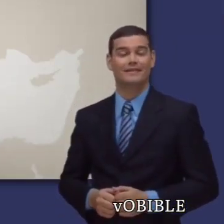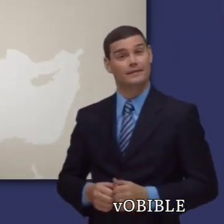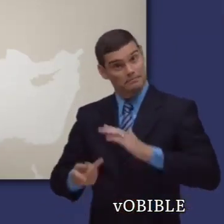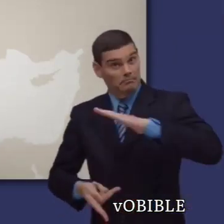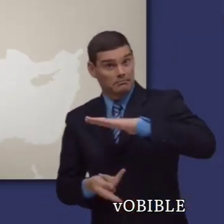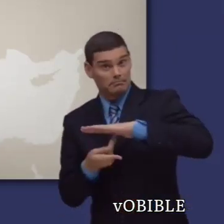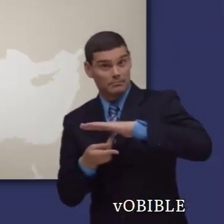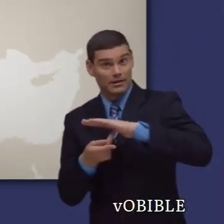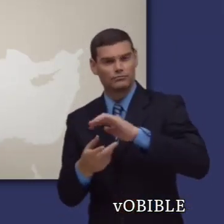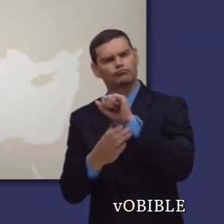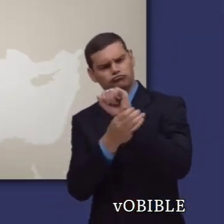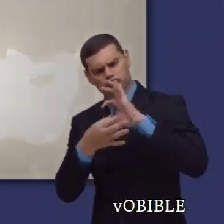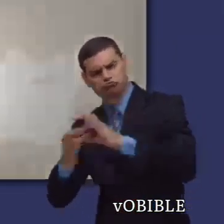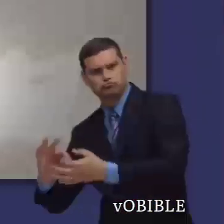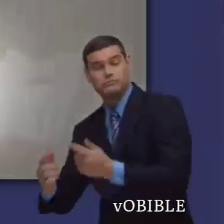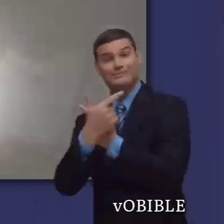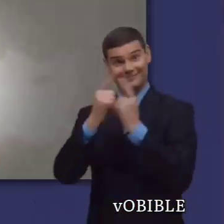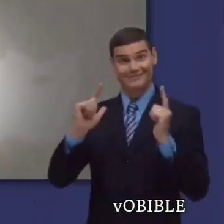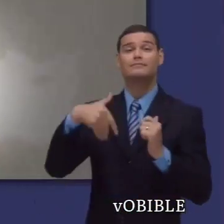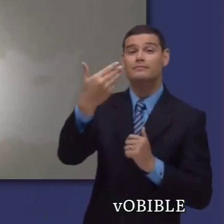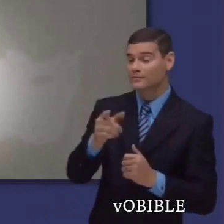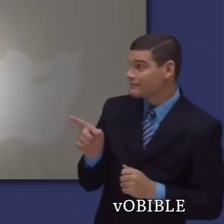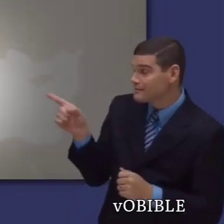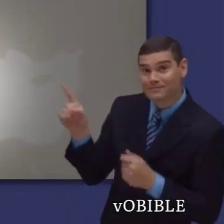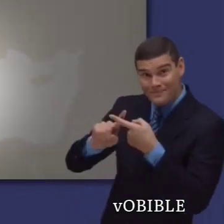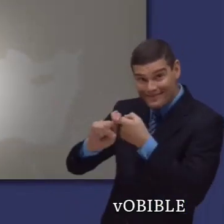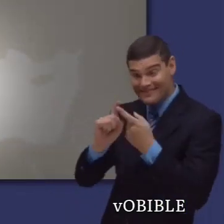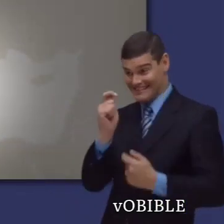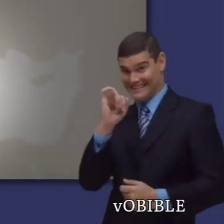Al parecer, Pablo sirvió con Tito en Creta después de su liberación.